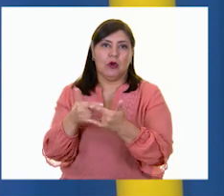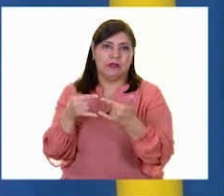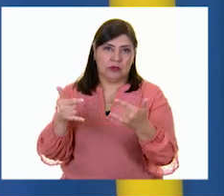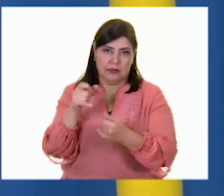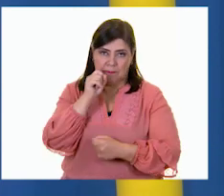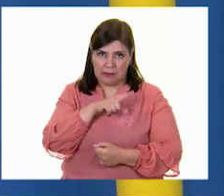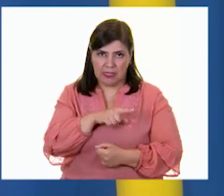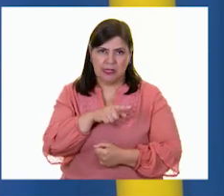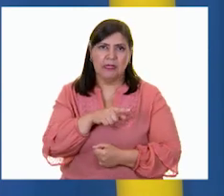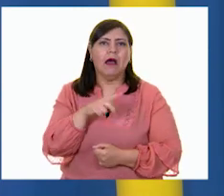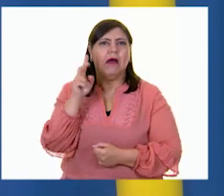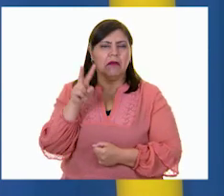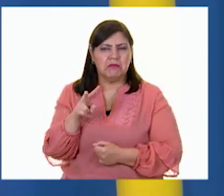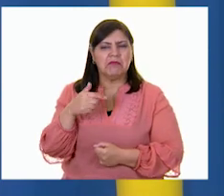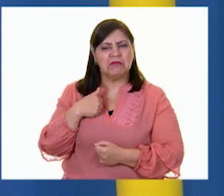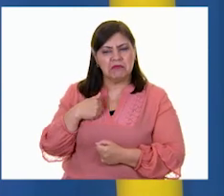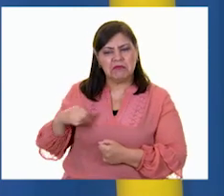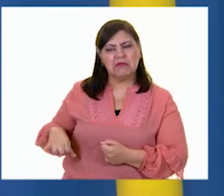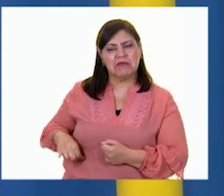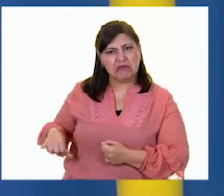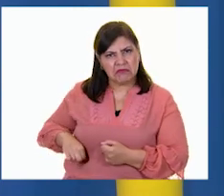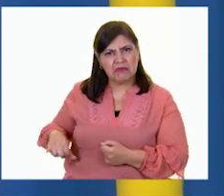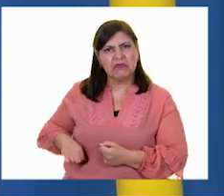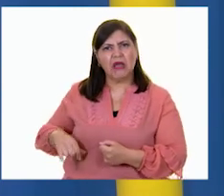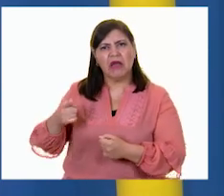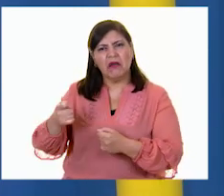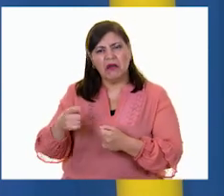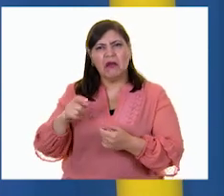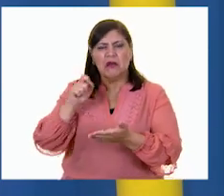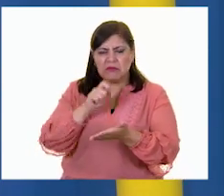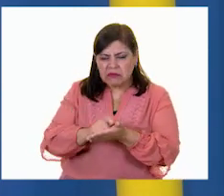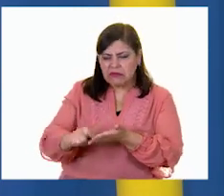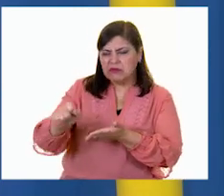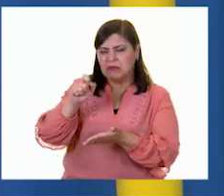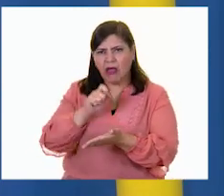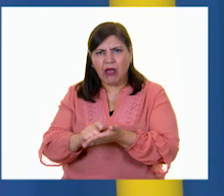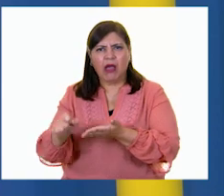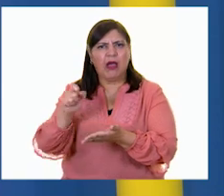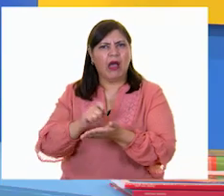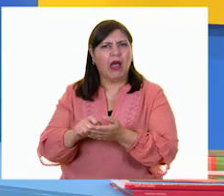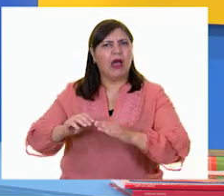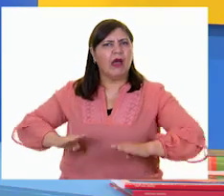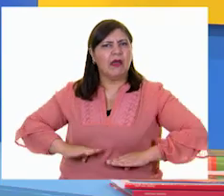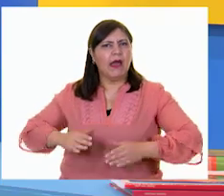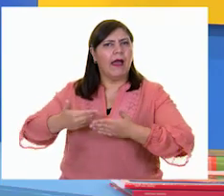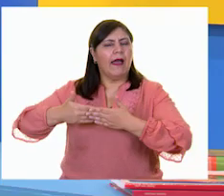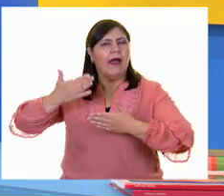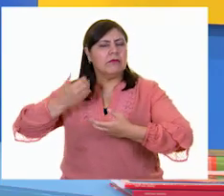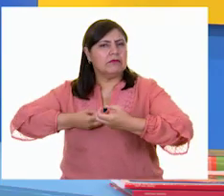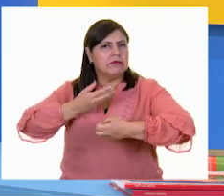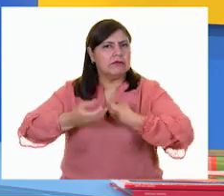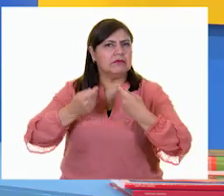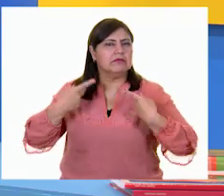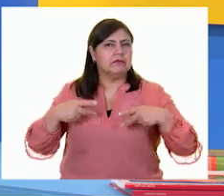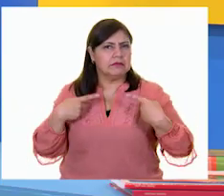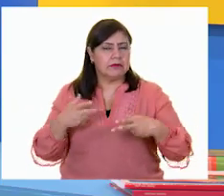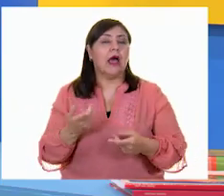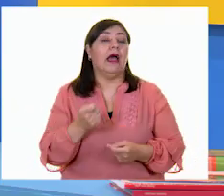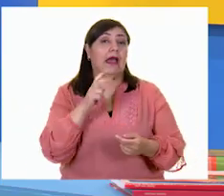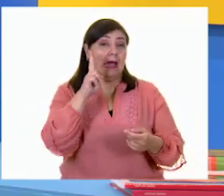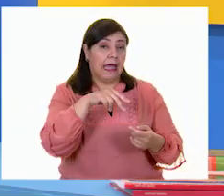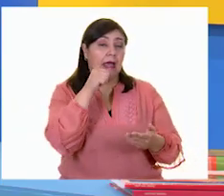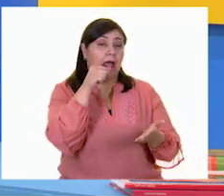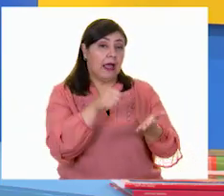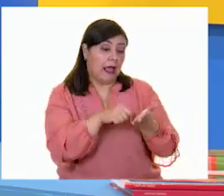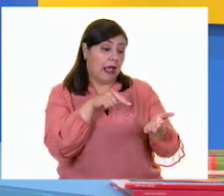también. Y es muy atractivo leer la manera en que se expresaba la gente en la época. Es cierto, María. Estas cartas son, como